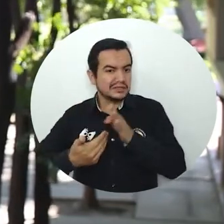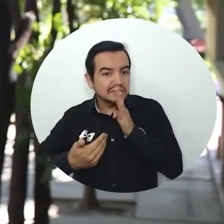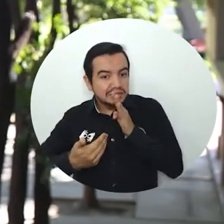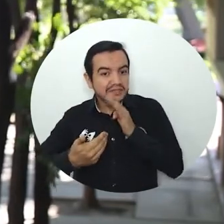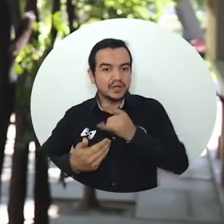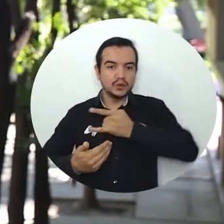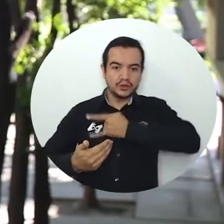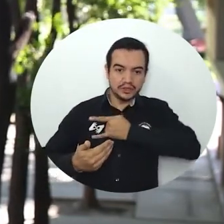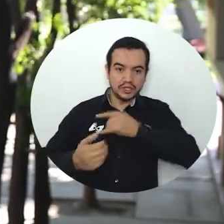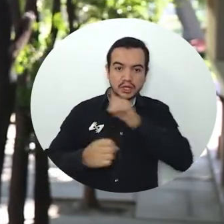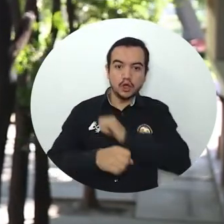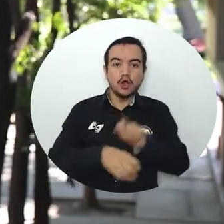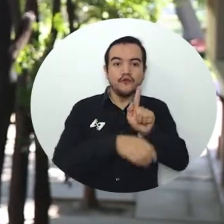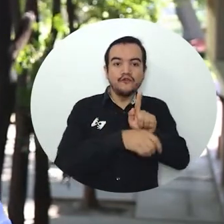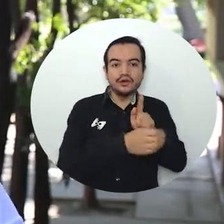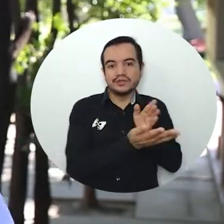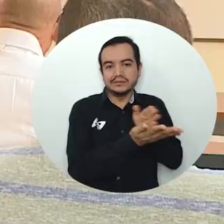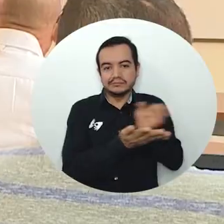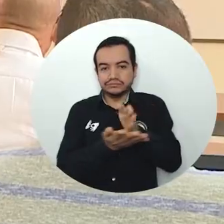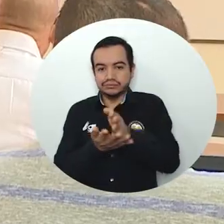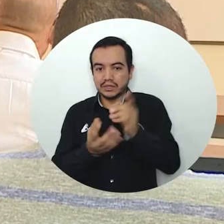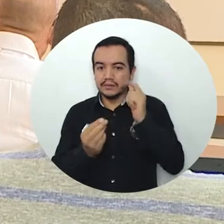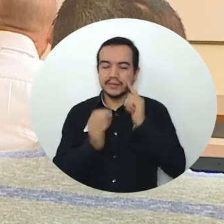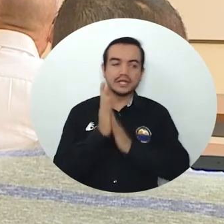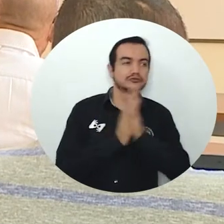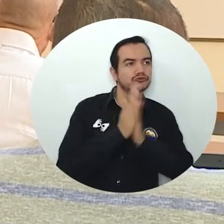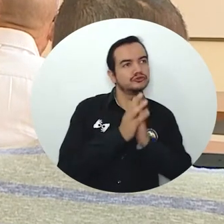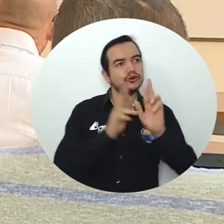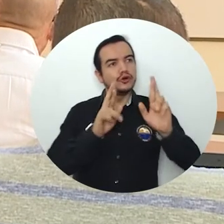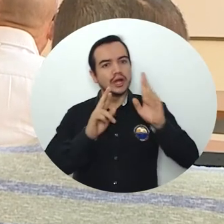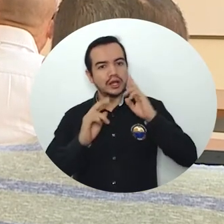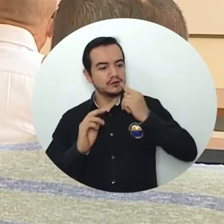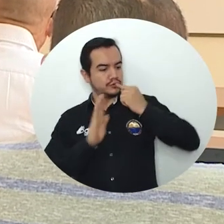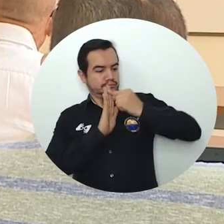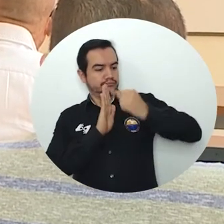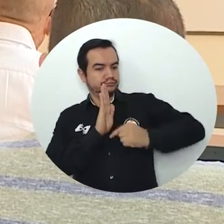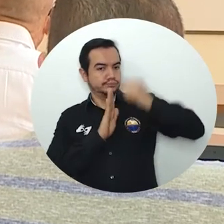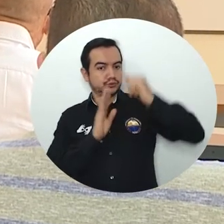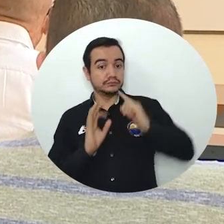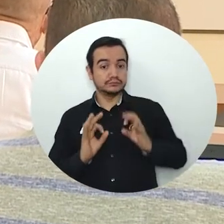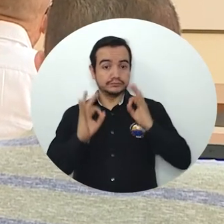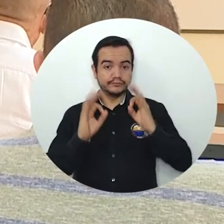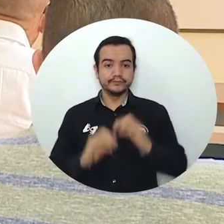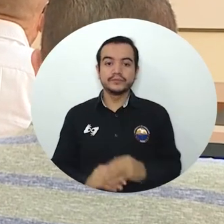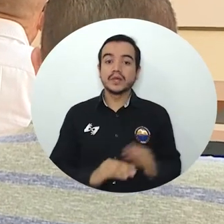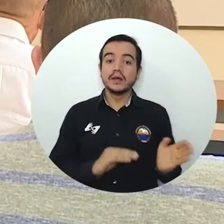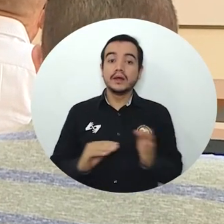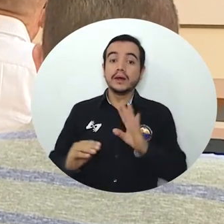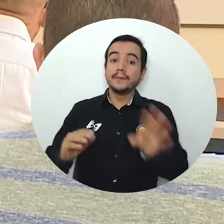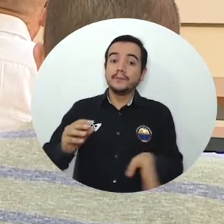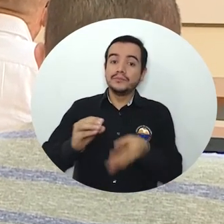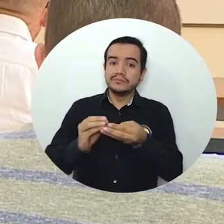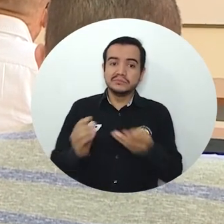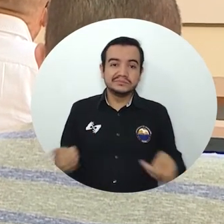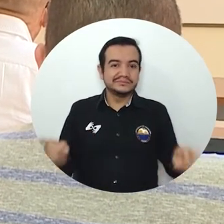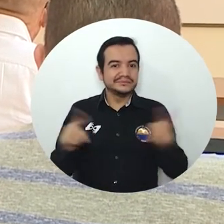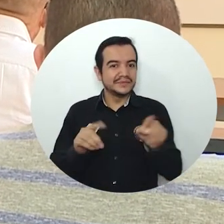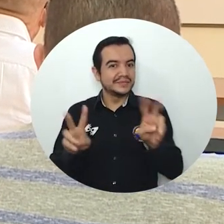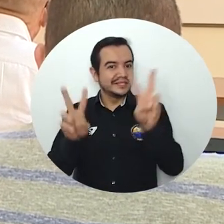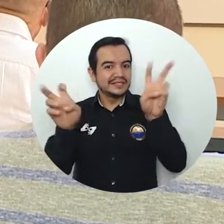aquellas instituciones y programas académicos que le apuesten a una acreditación por alta calidad. También abordamos un tema